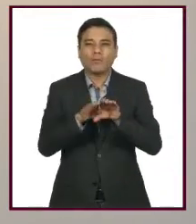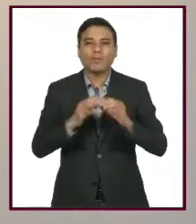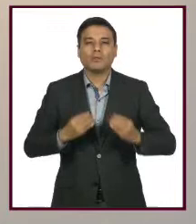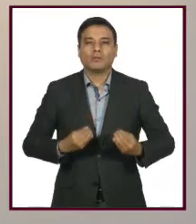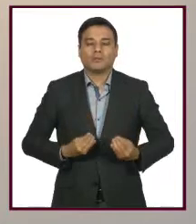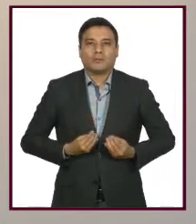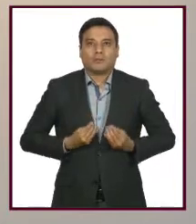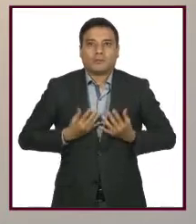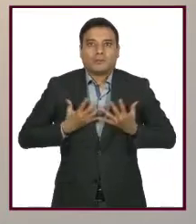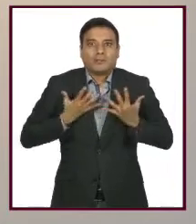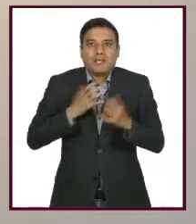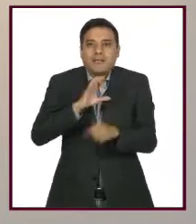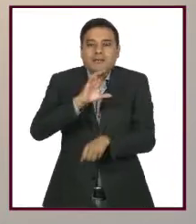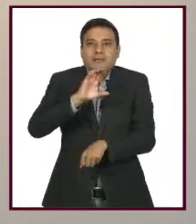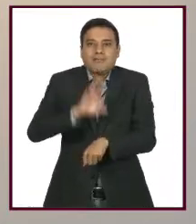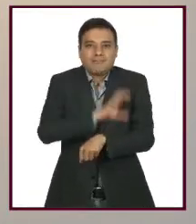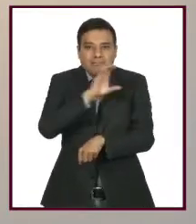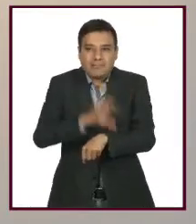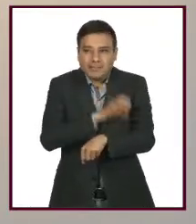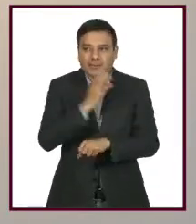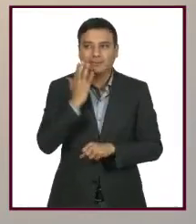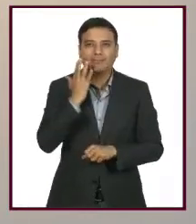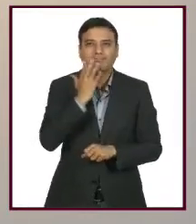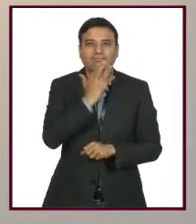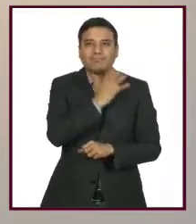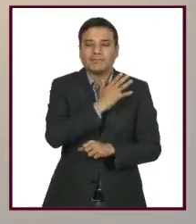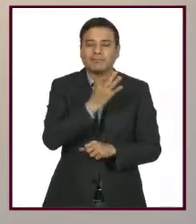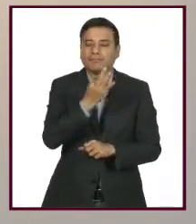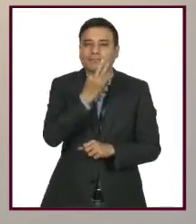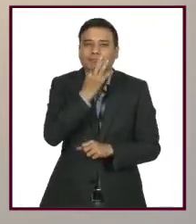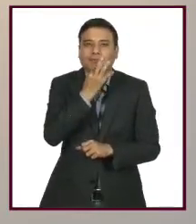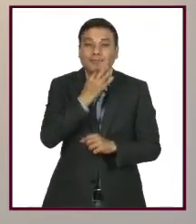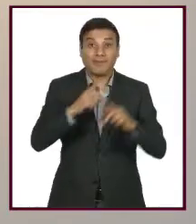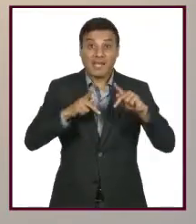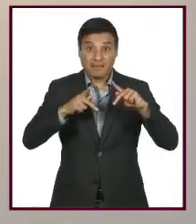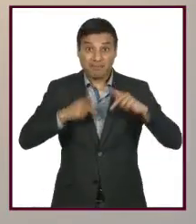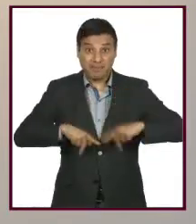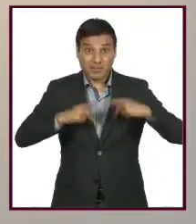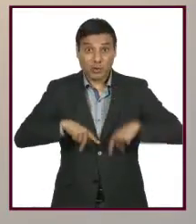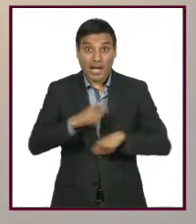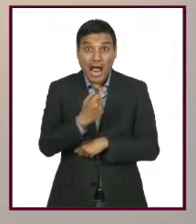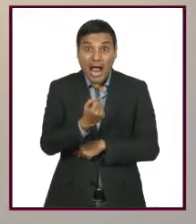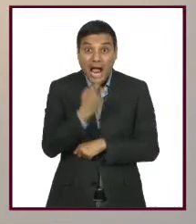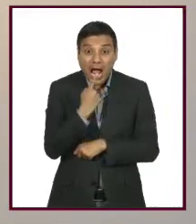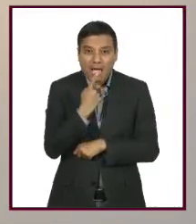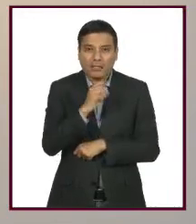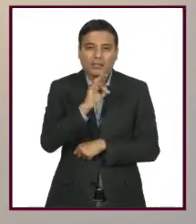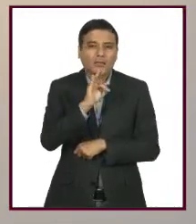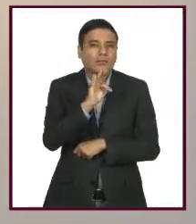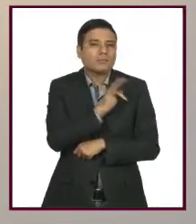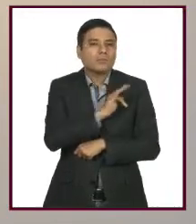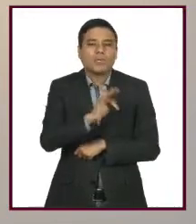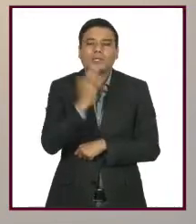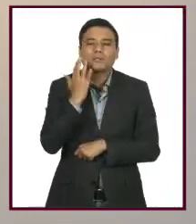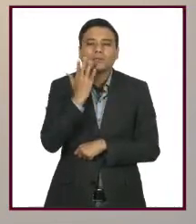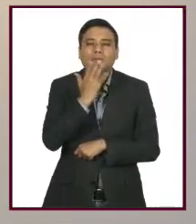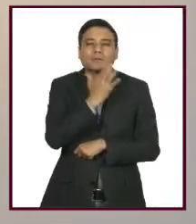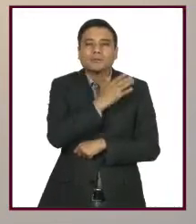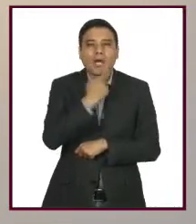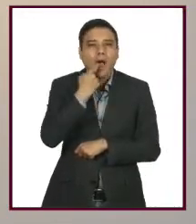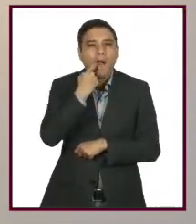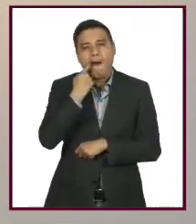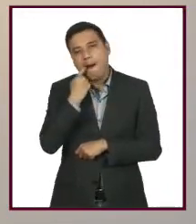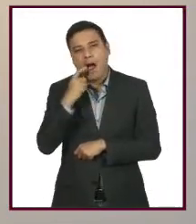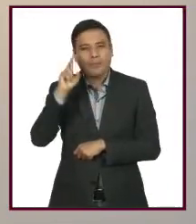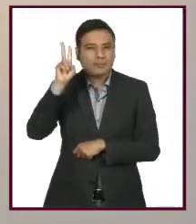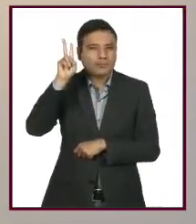placer inmediato que hace que pues quien la consume se puede enganchar más fácilmente. Pero